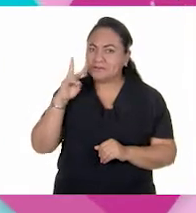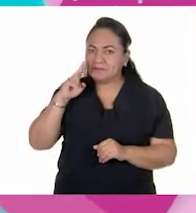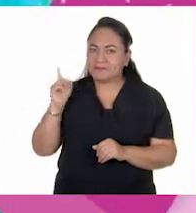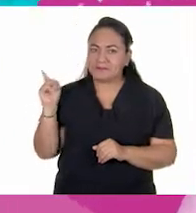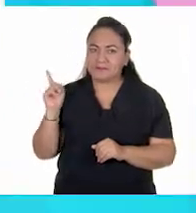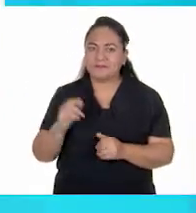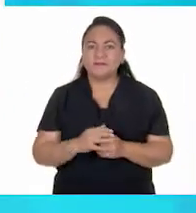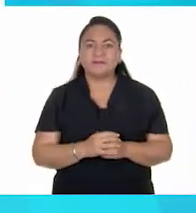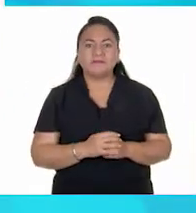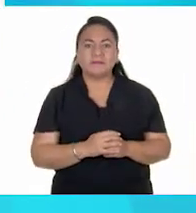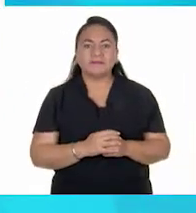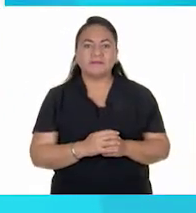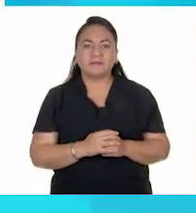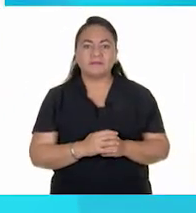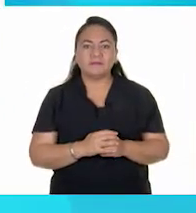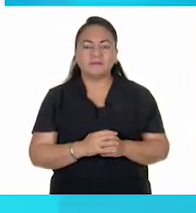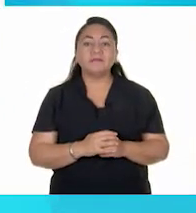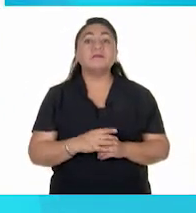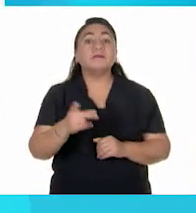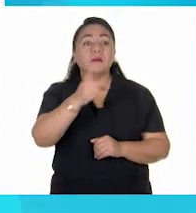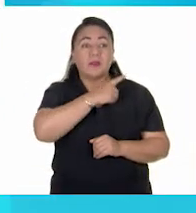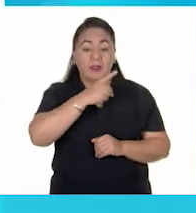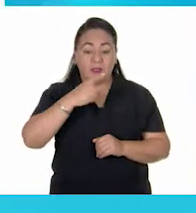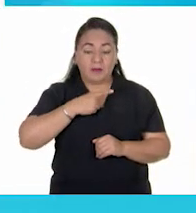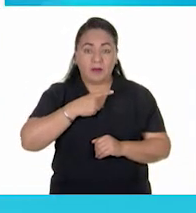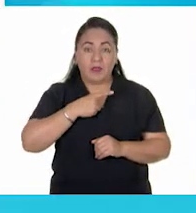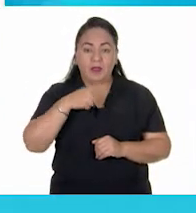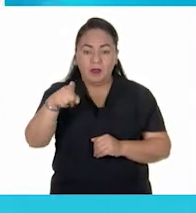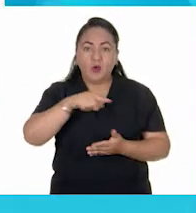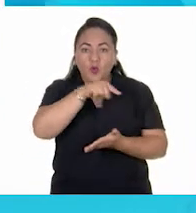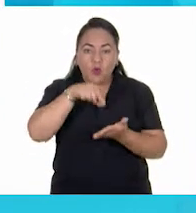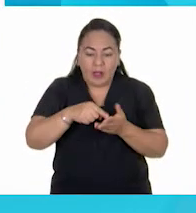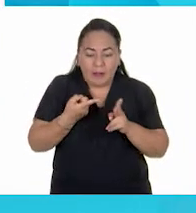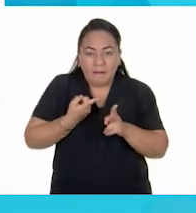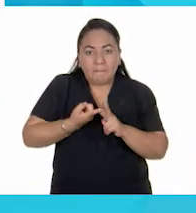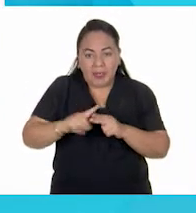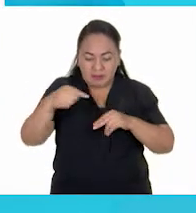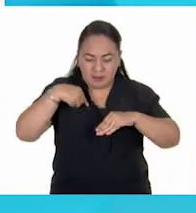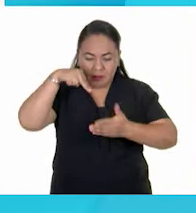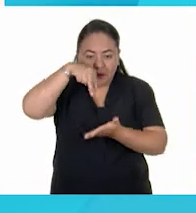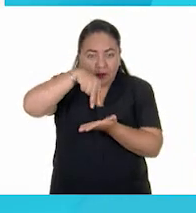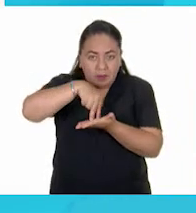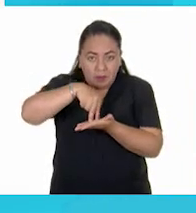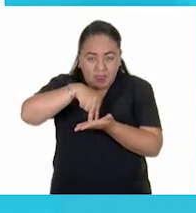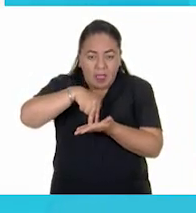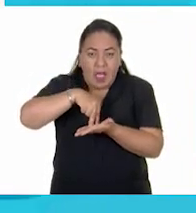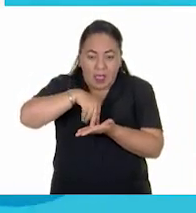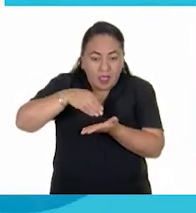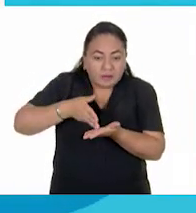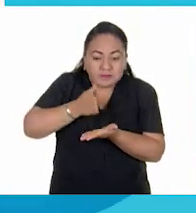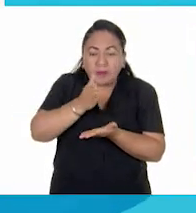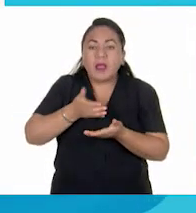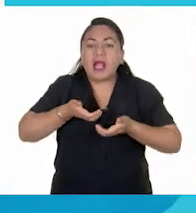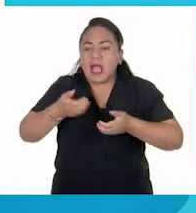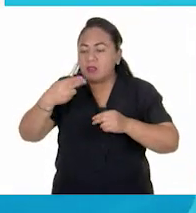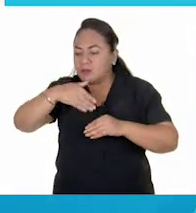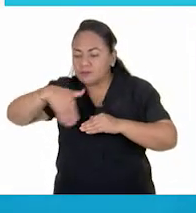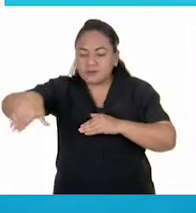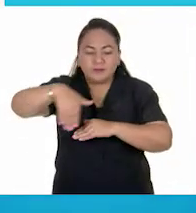video. Hay que ubicar nuestro punto de partida, los nombres de las calles y los lugares de